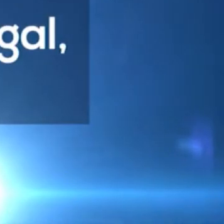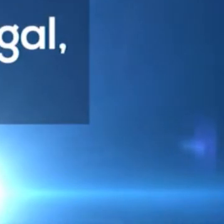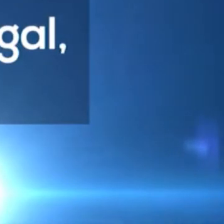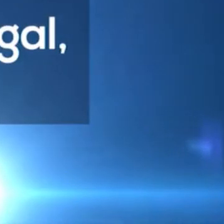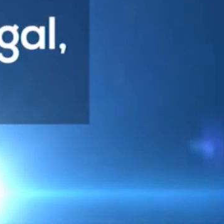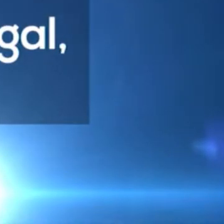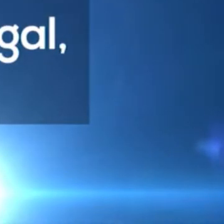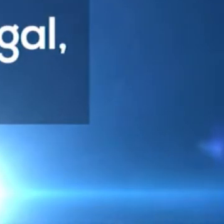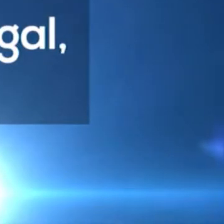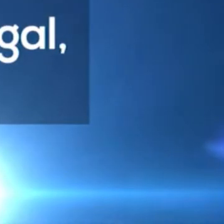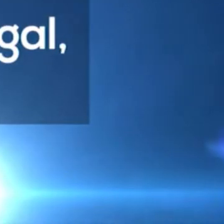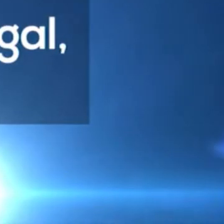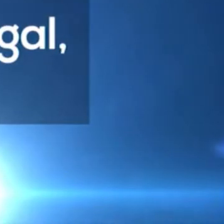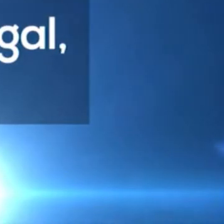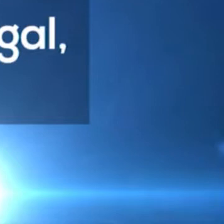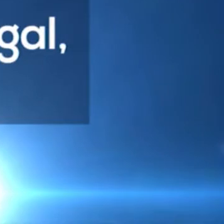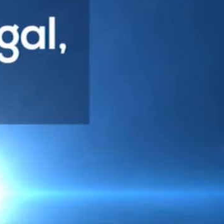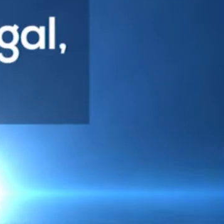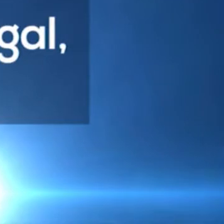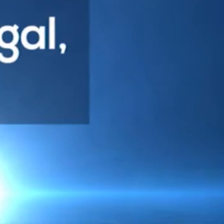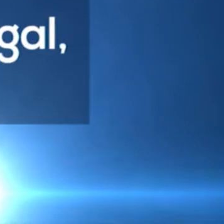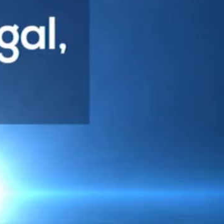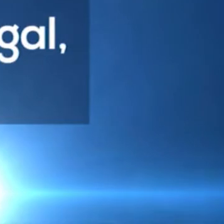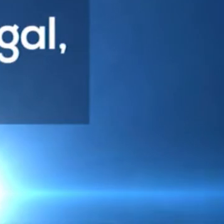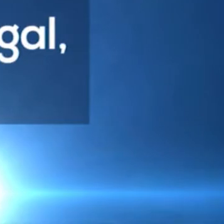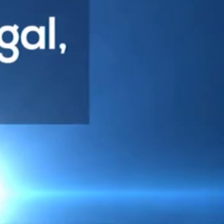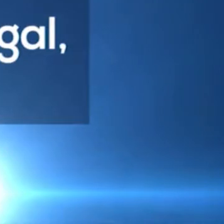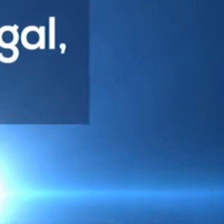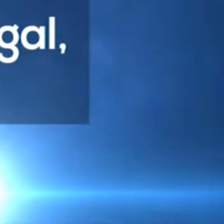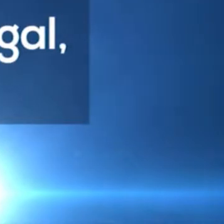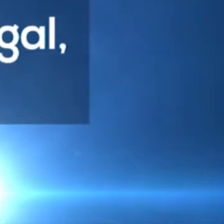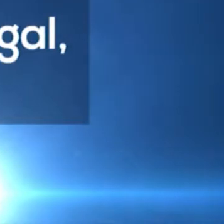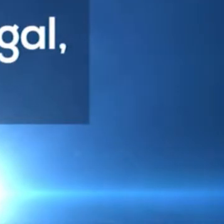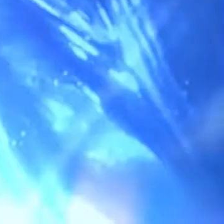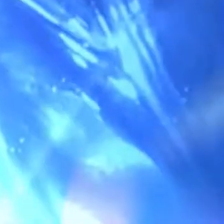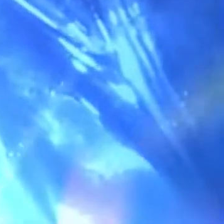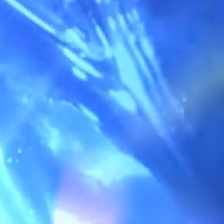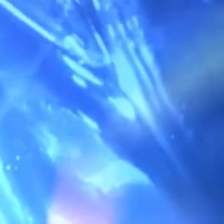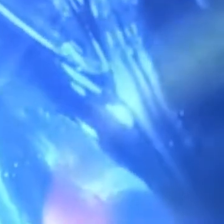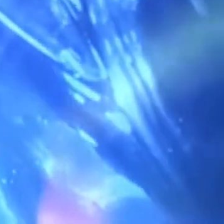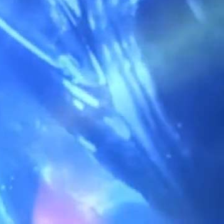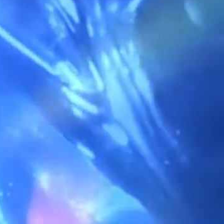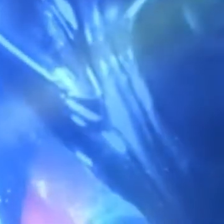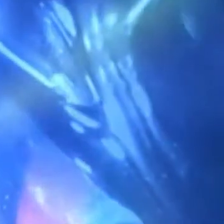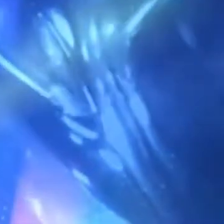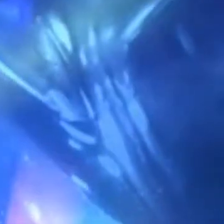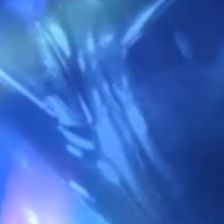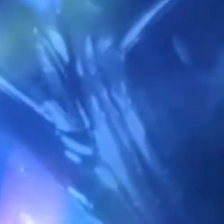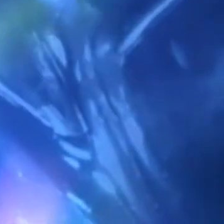TRO se compromete a prestar el servicio profesional de tipo legal que el caso requiera.